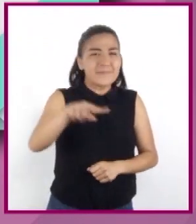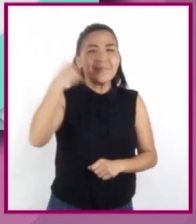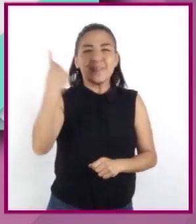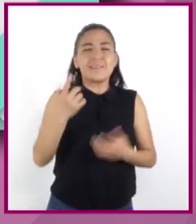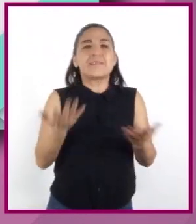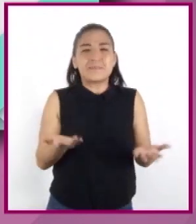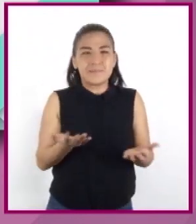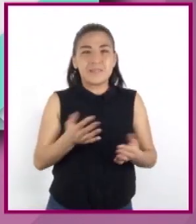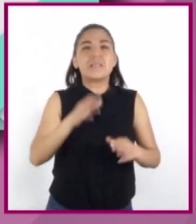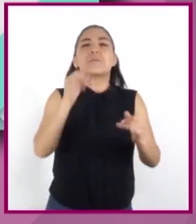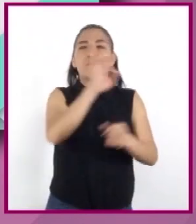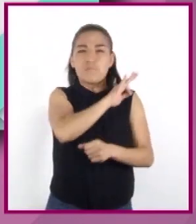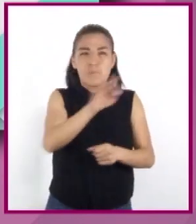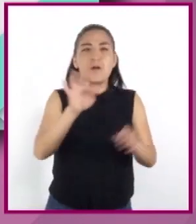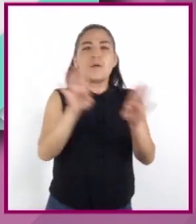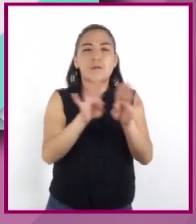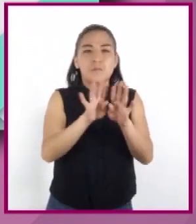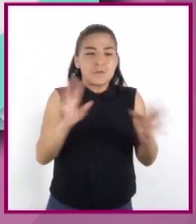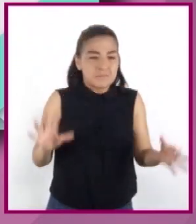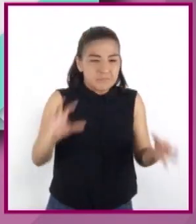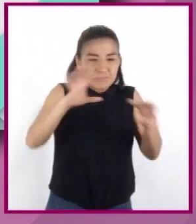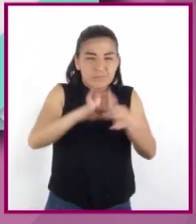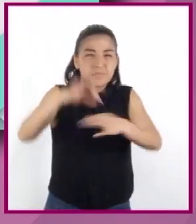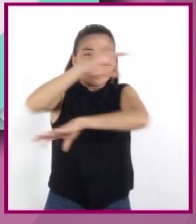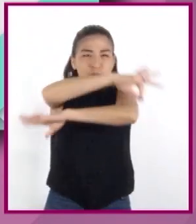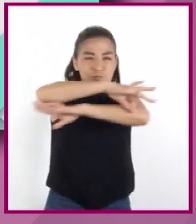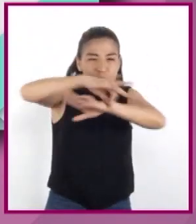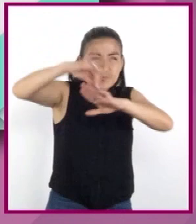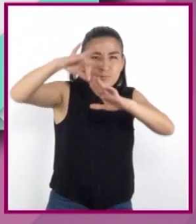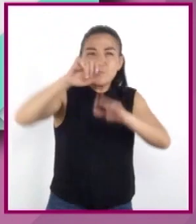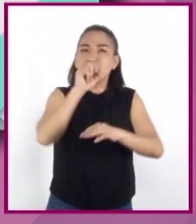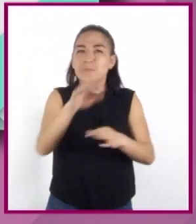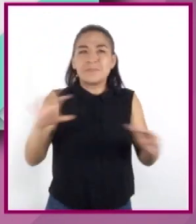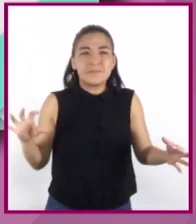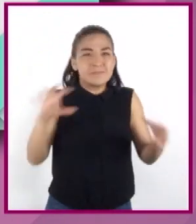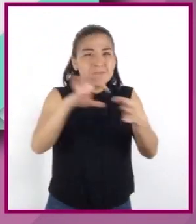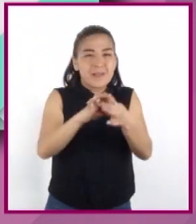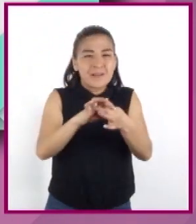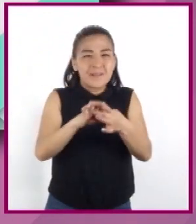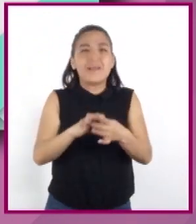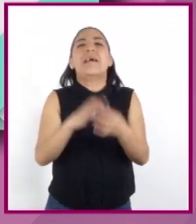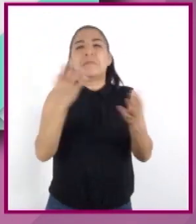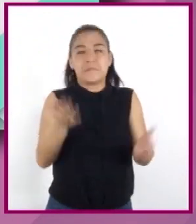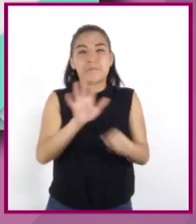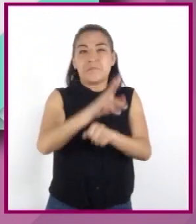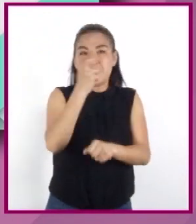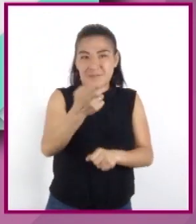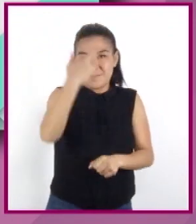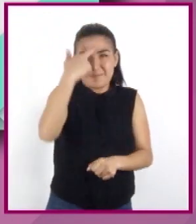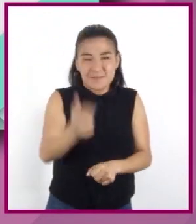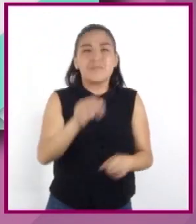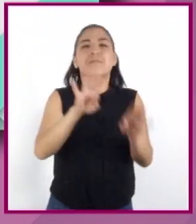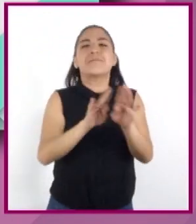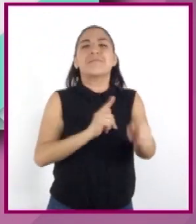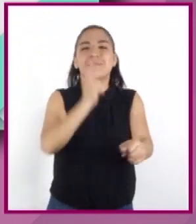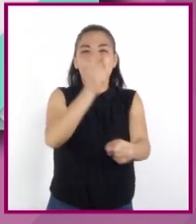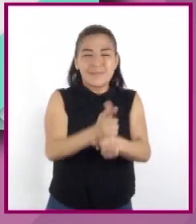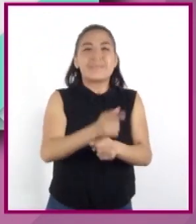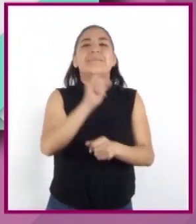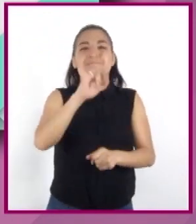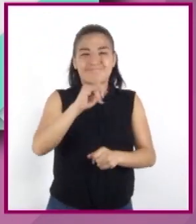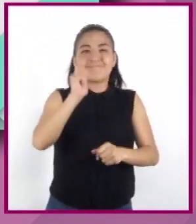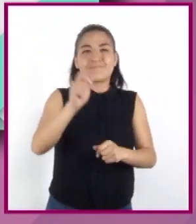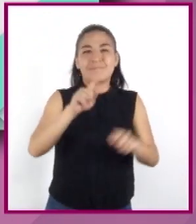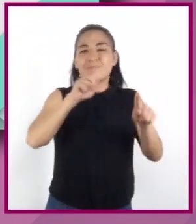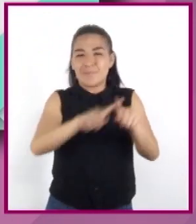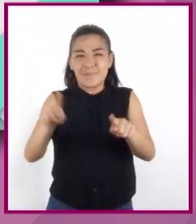que se pueden unir con una recta todas las coordenadas encontradas. Por esta razón podemos determinar que es una variación